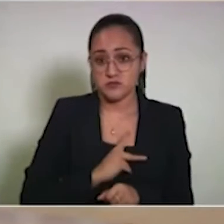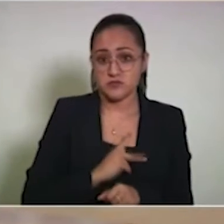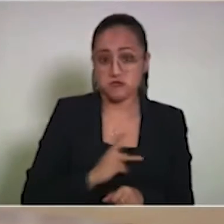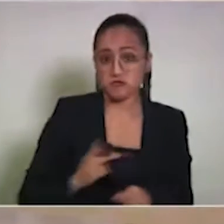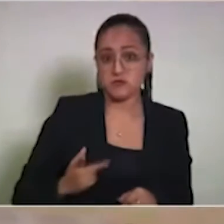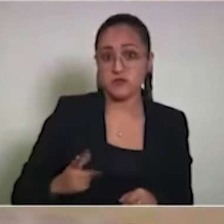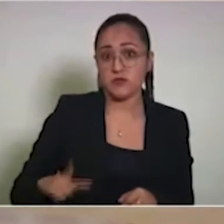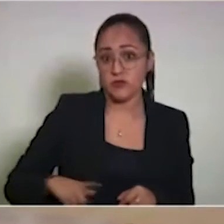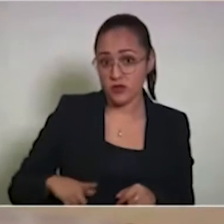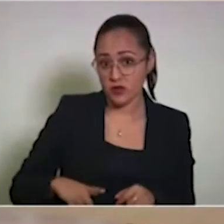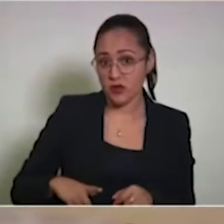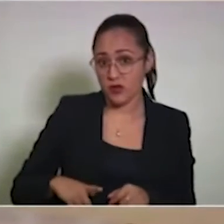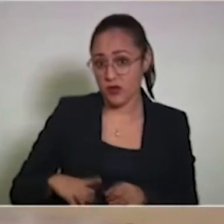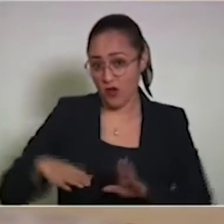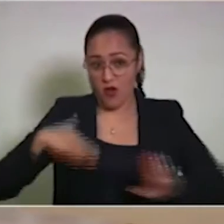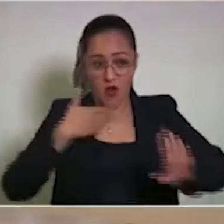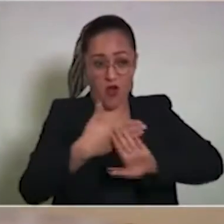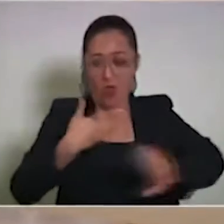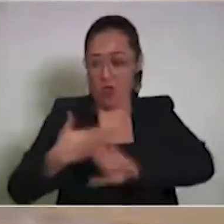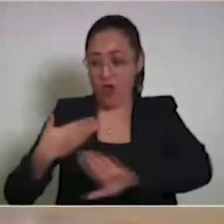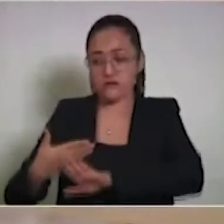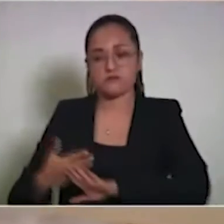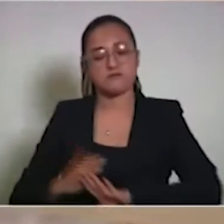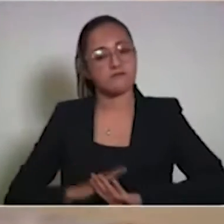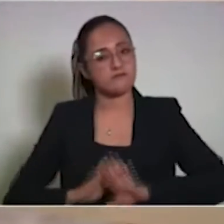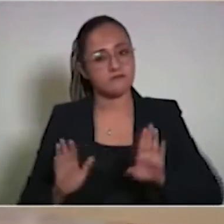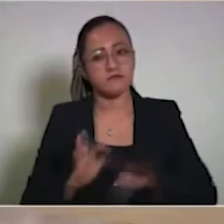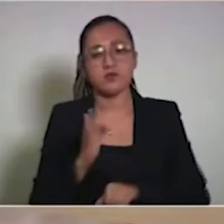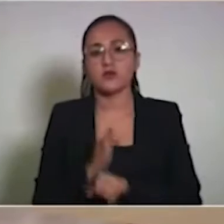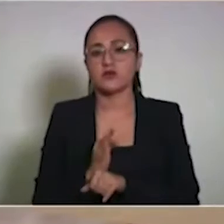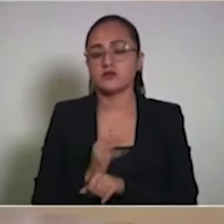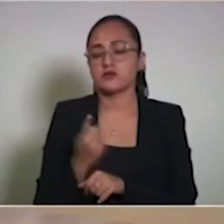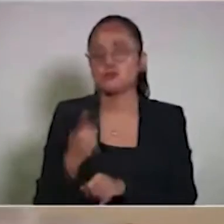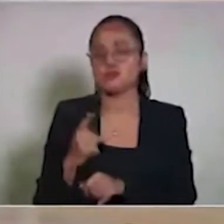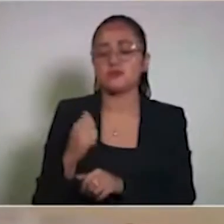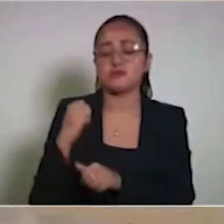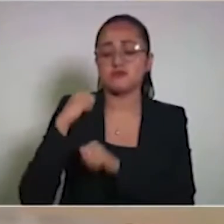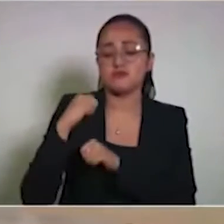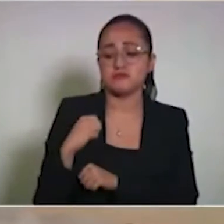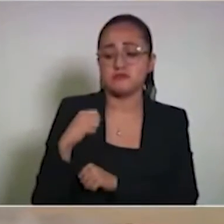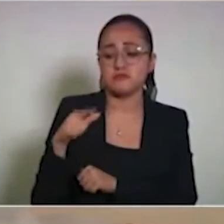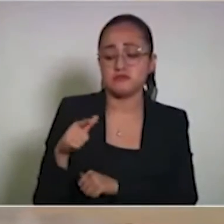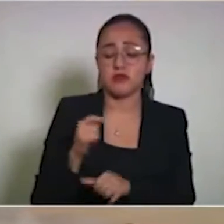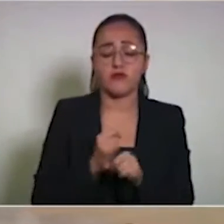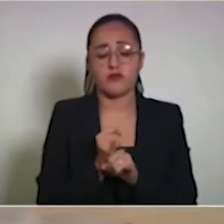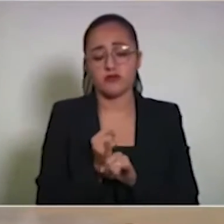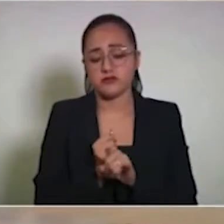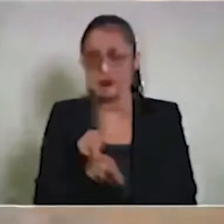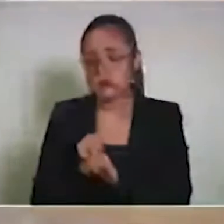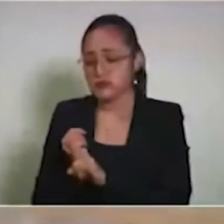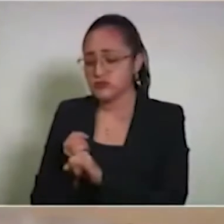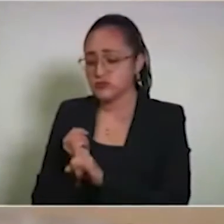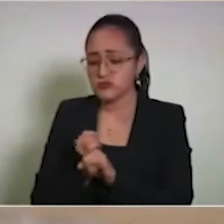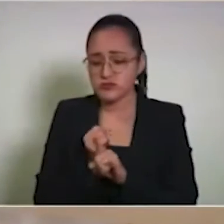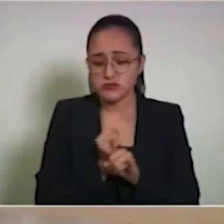en contra de nadie. Vamos a ir caminando y dejemos que la autoridad sea la que